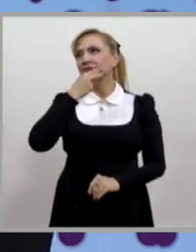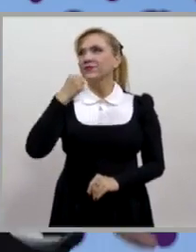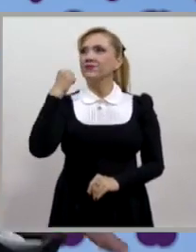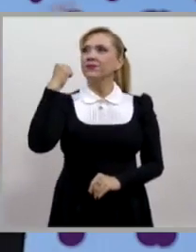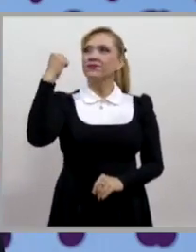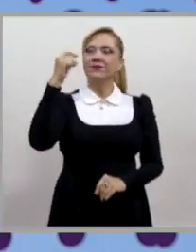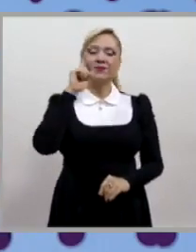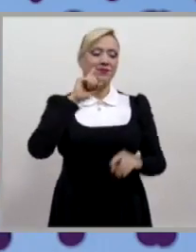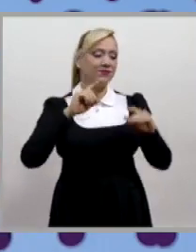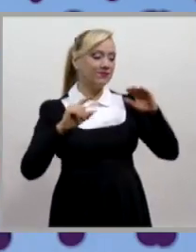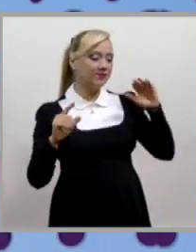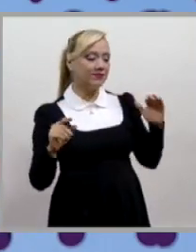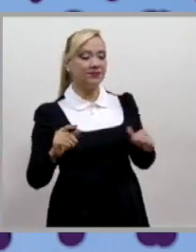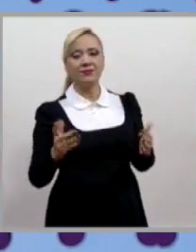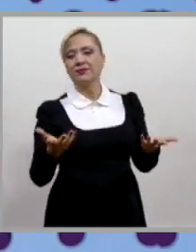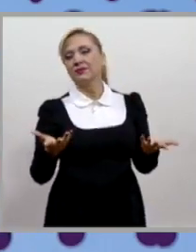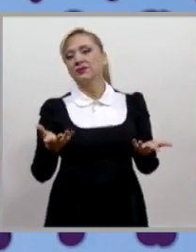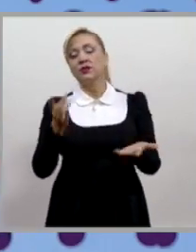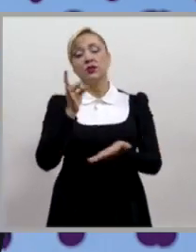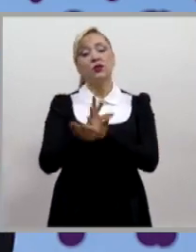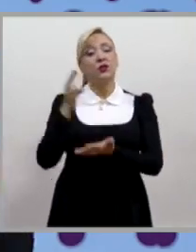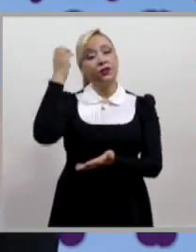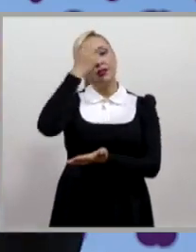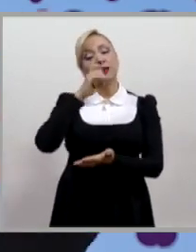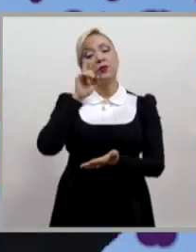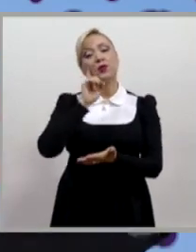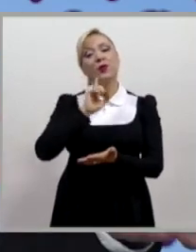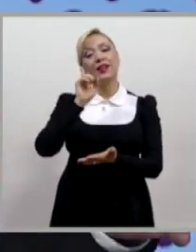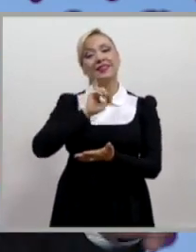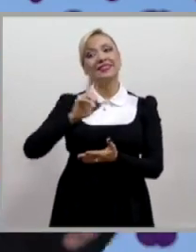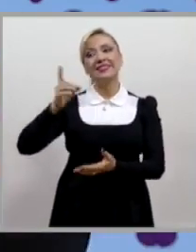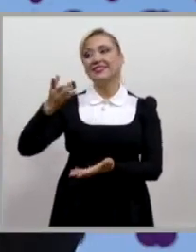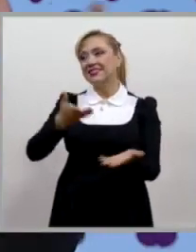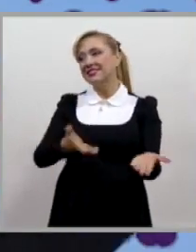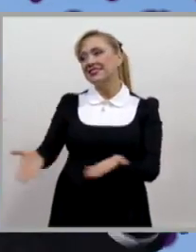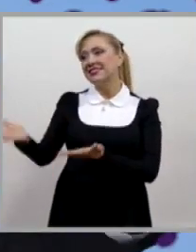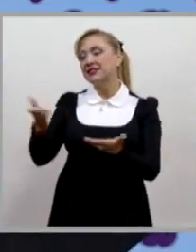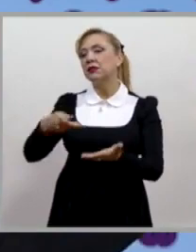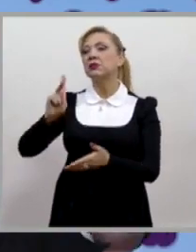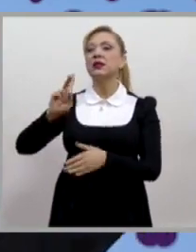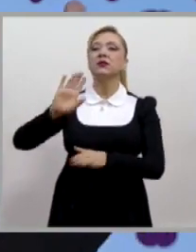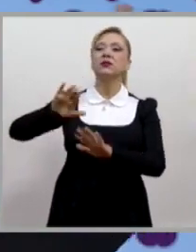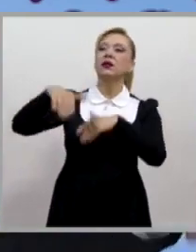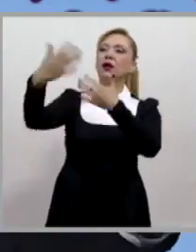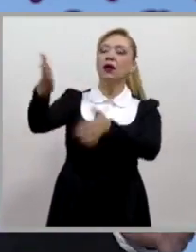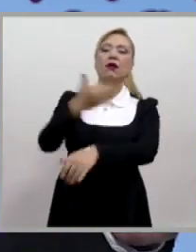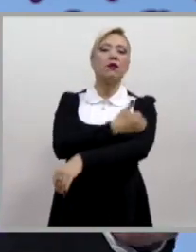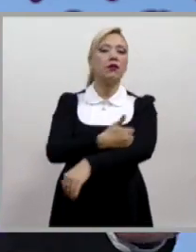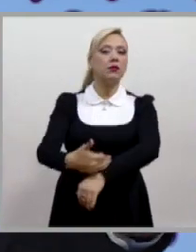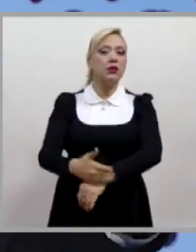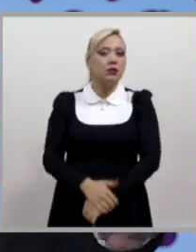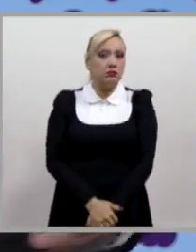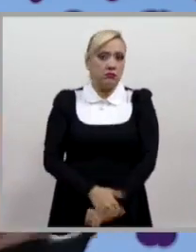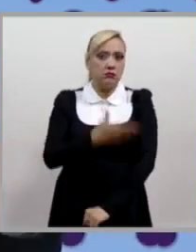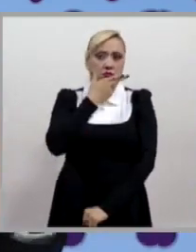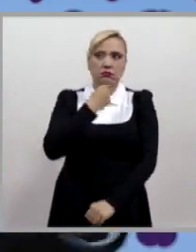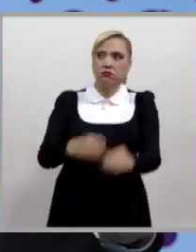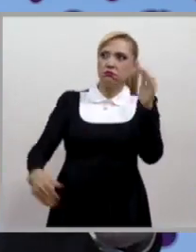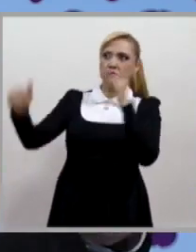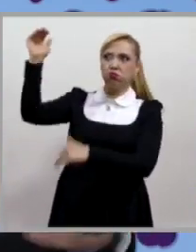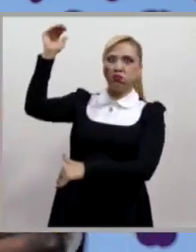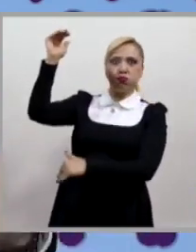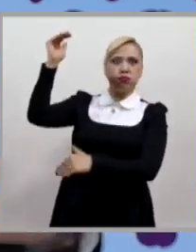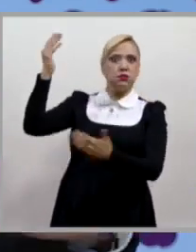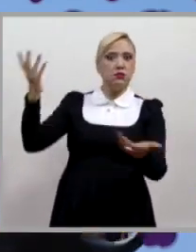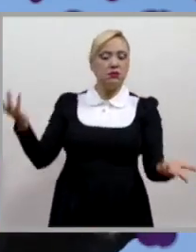emitan convocatorias dirigidas exclusivamente para mujeres, mientras en el ámbito de la sociedad, de la familia, la mujer no tiene las condiciones o tiene una serie